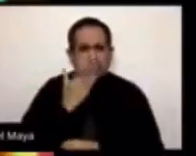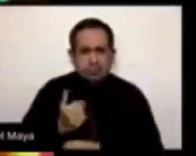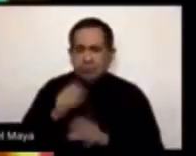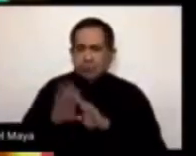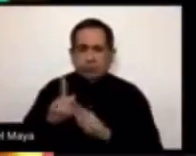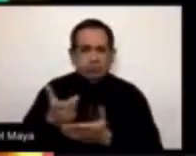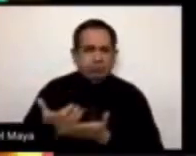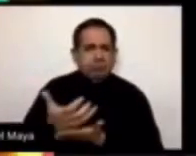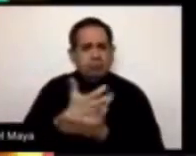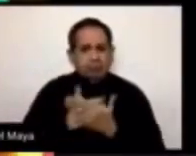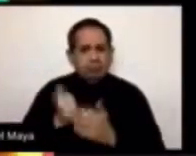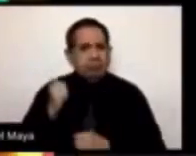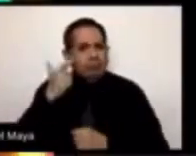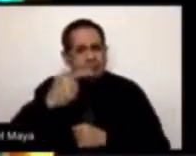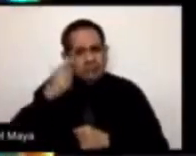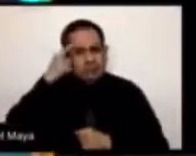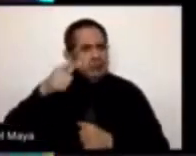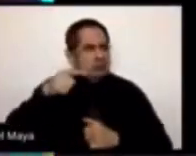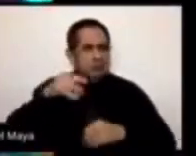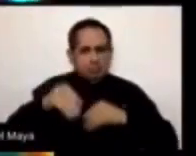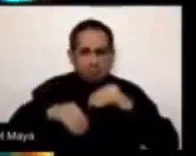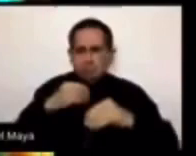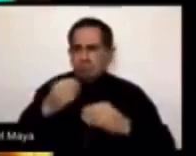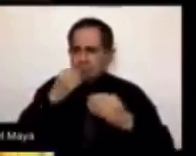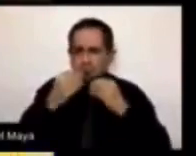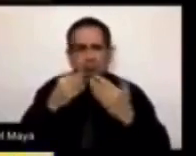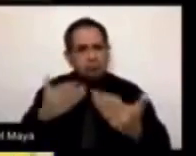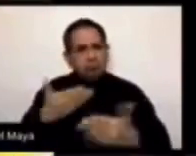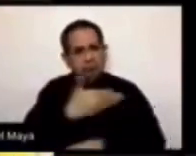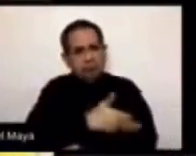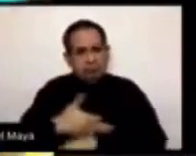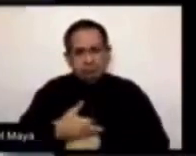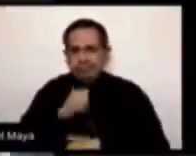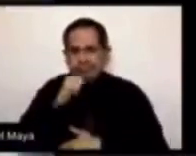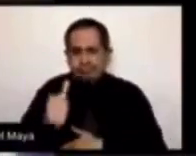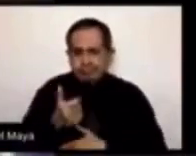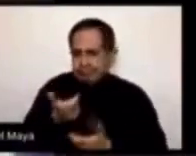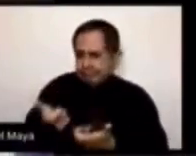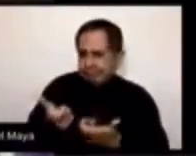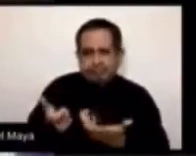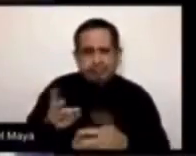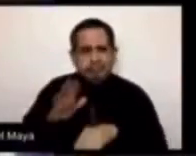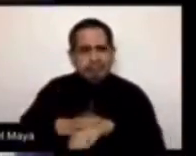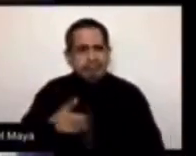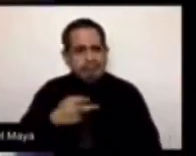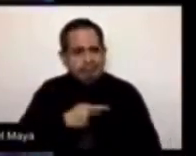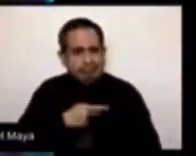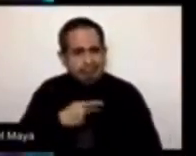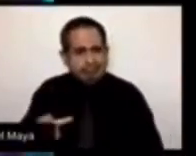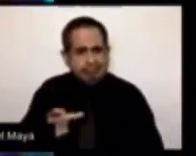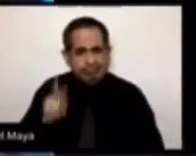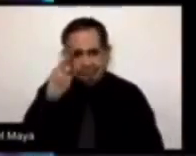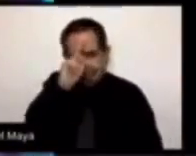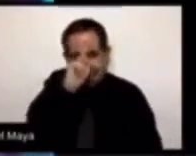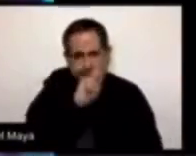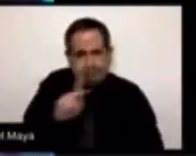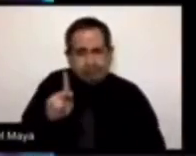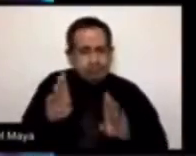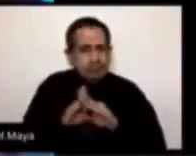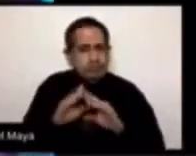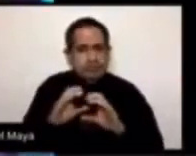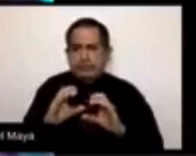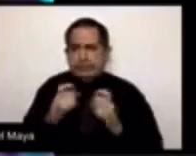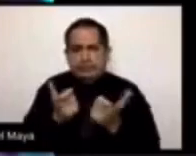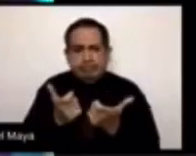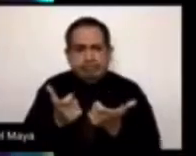les permitiera poder alimentar a sus familias, dejándolos en pobreza y en los peores escenarios como crisis